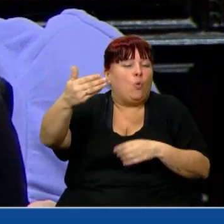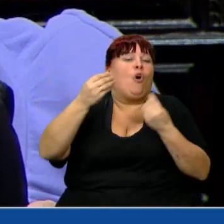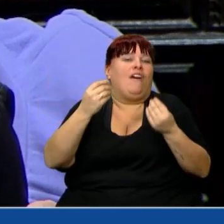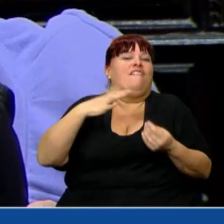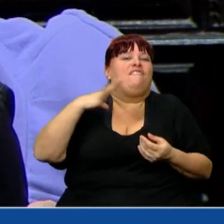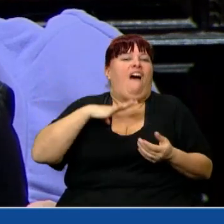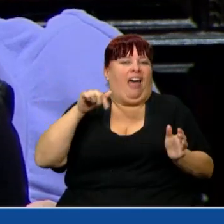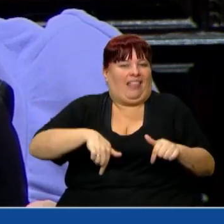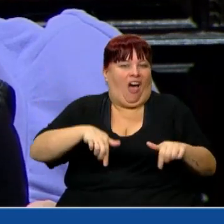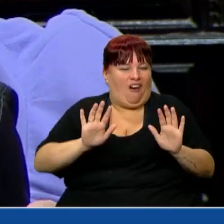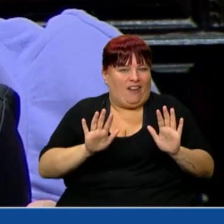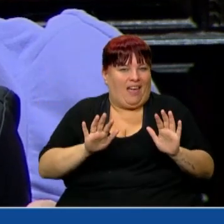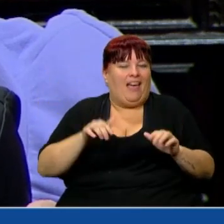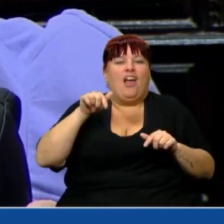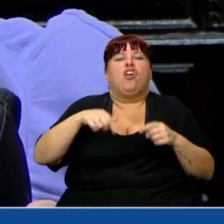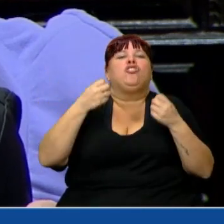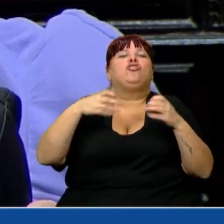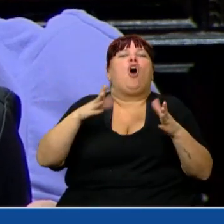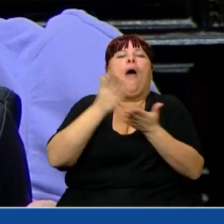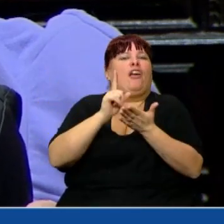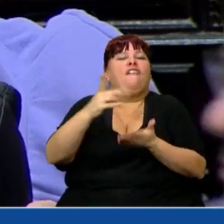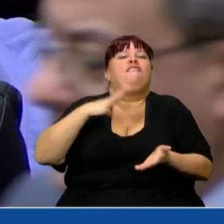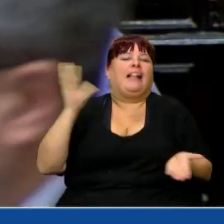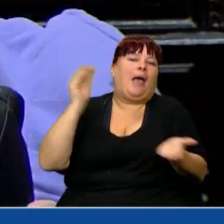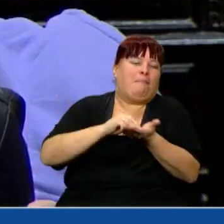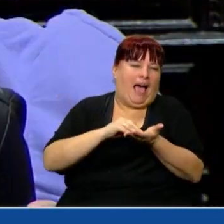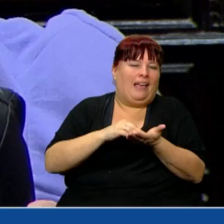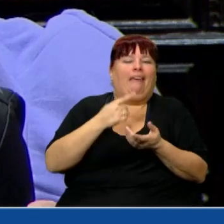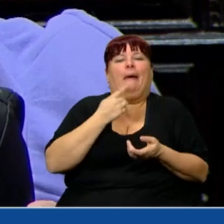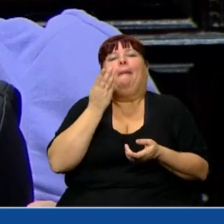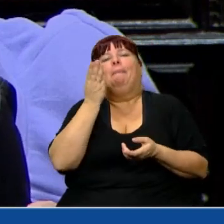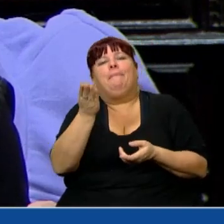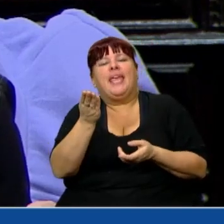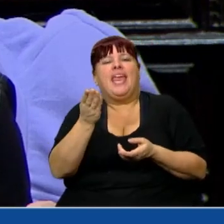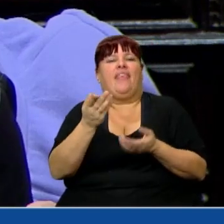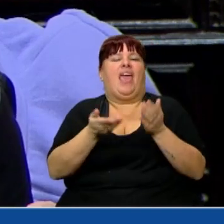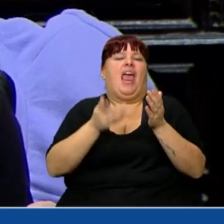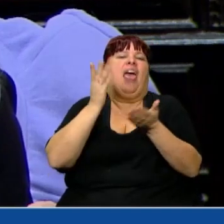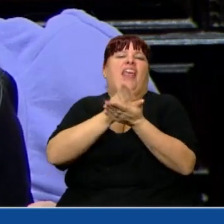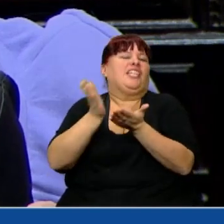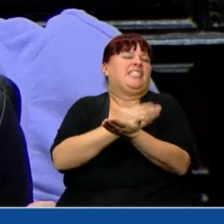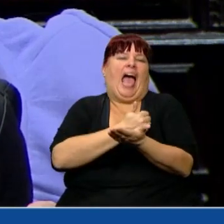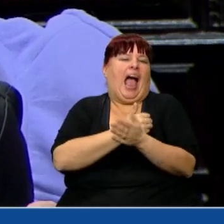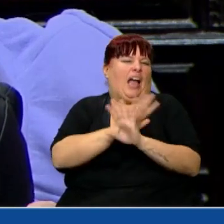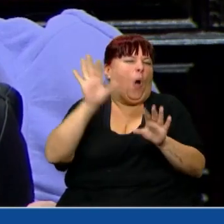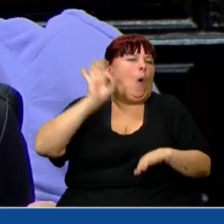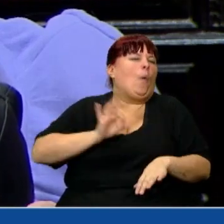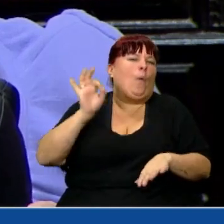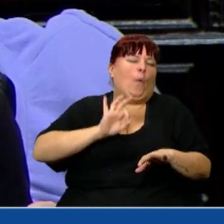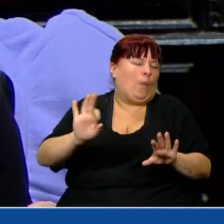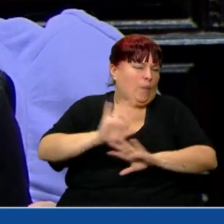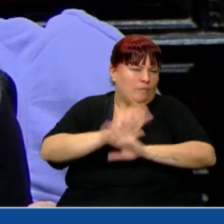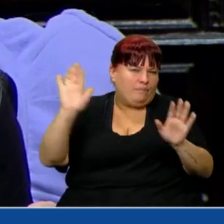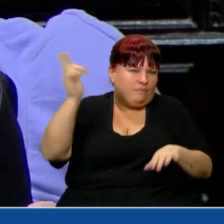los que nos faltan. Acá no sobra ningún derecho. Eso de andar pidiendo quita de derechos es de lo más antiguo que